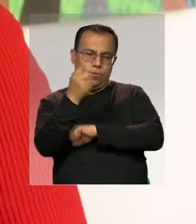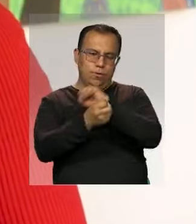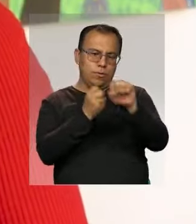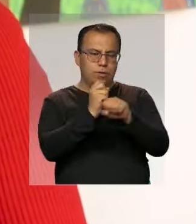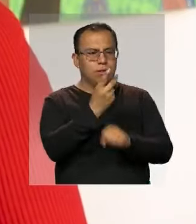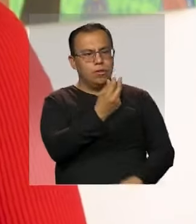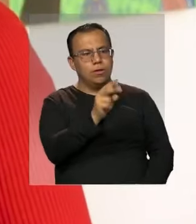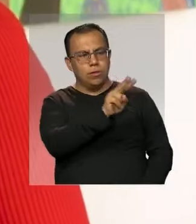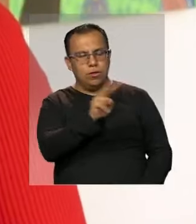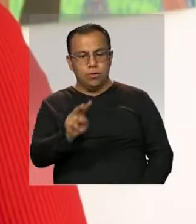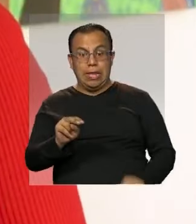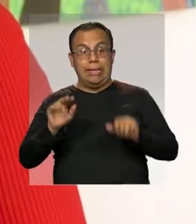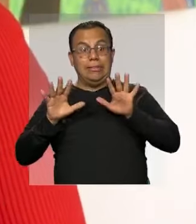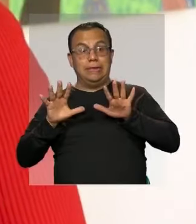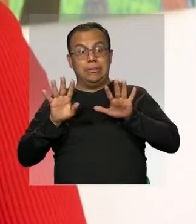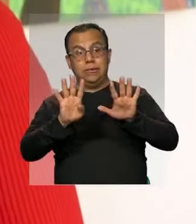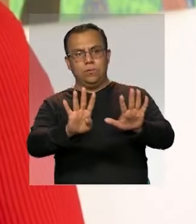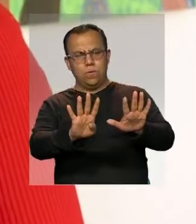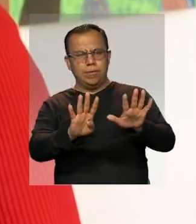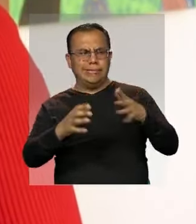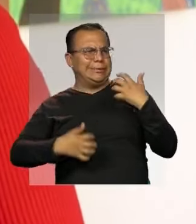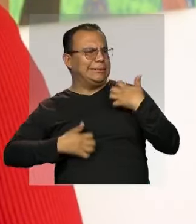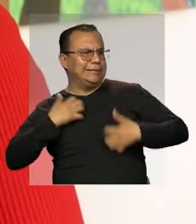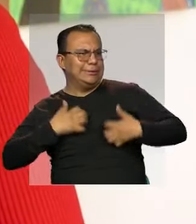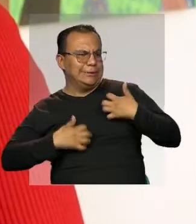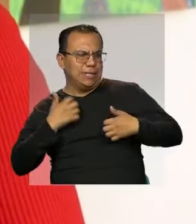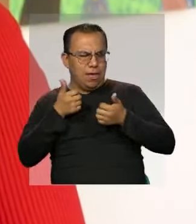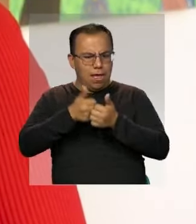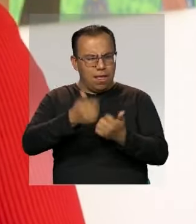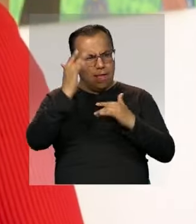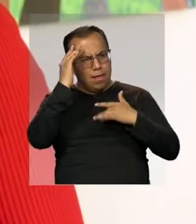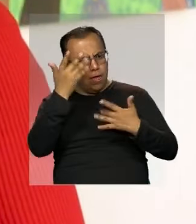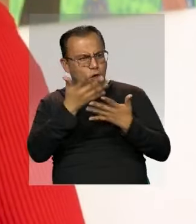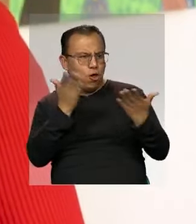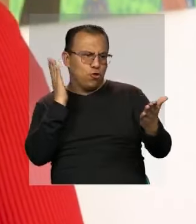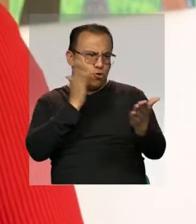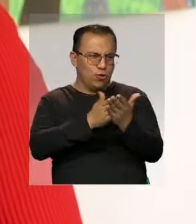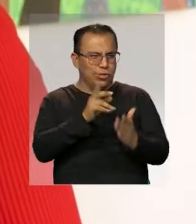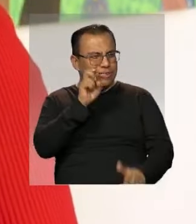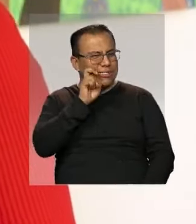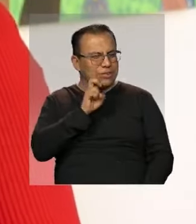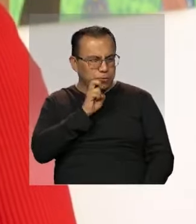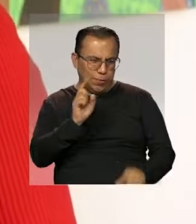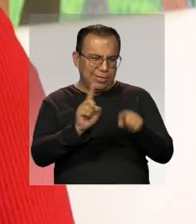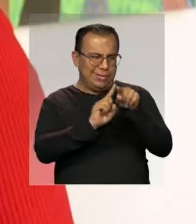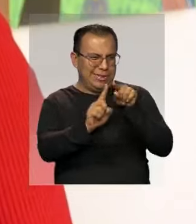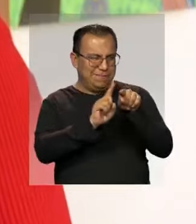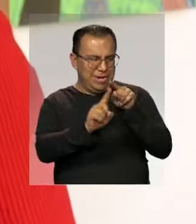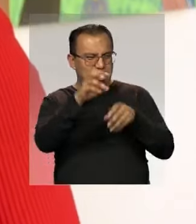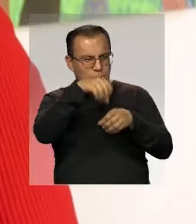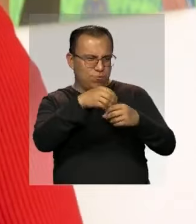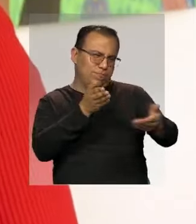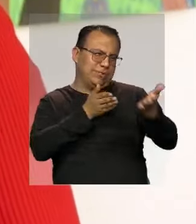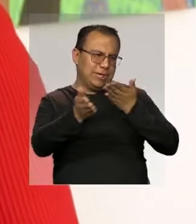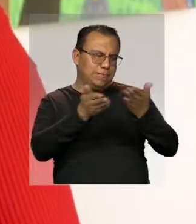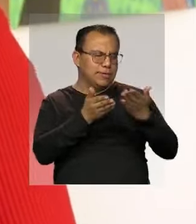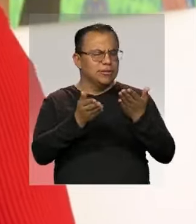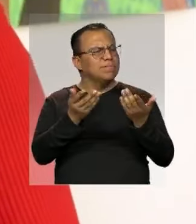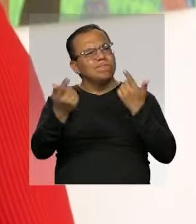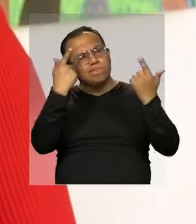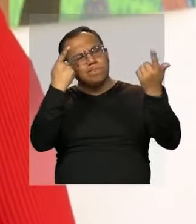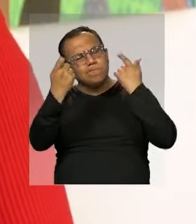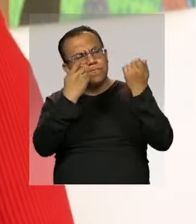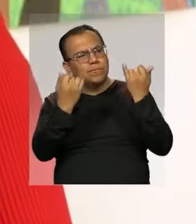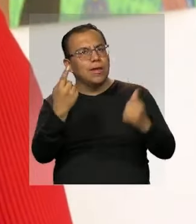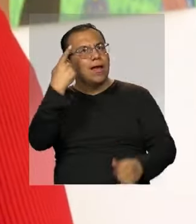2022, 9 de cada 10 mujeres sienten miedo de ser acosadas o atacadas sexualmente en el transporte público. ¿Ustedes qué estrategia